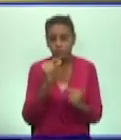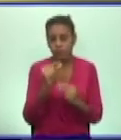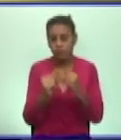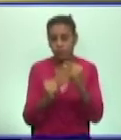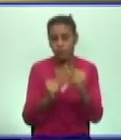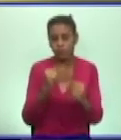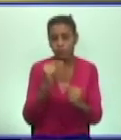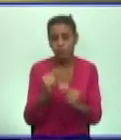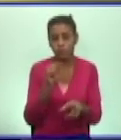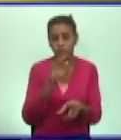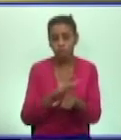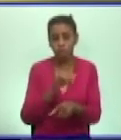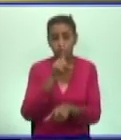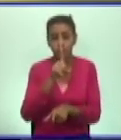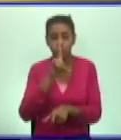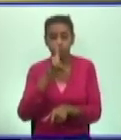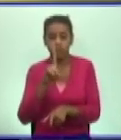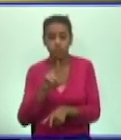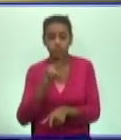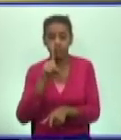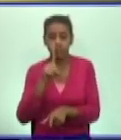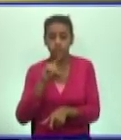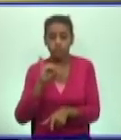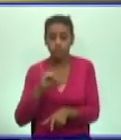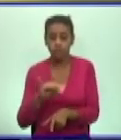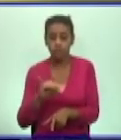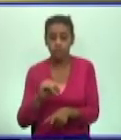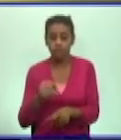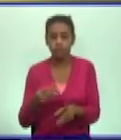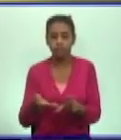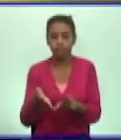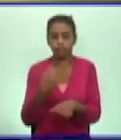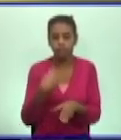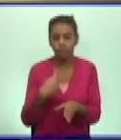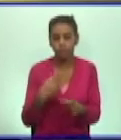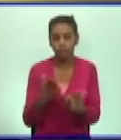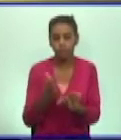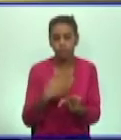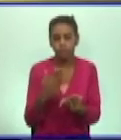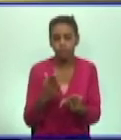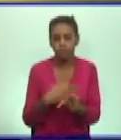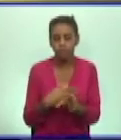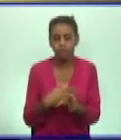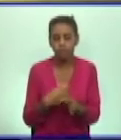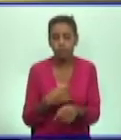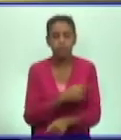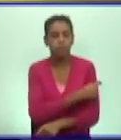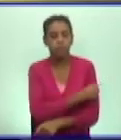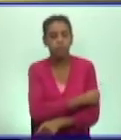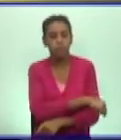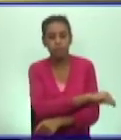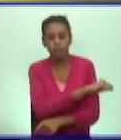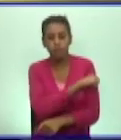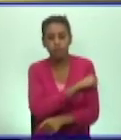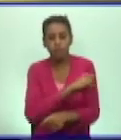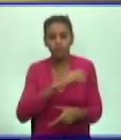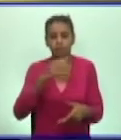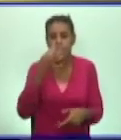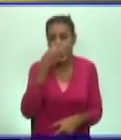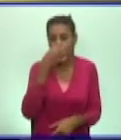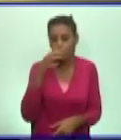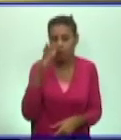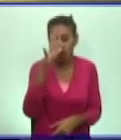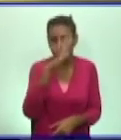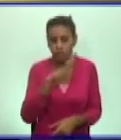1917 pues se va a comenzar un proceso de descolonización en muchos países de África, Asia y América. Pero no se logró